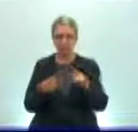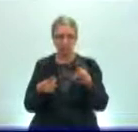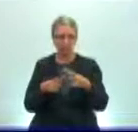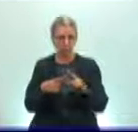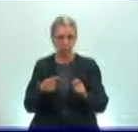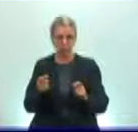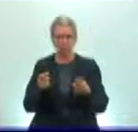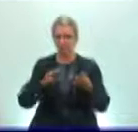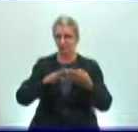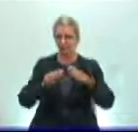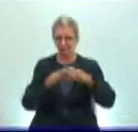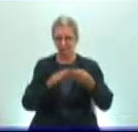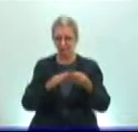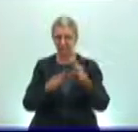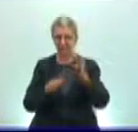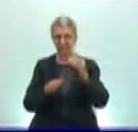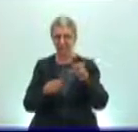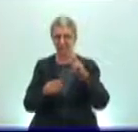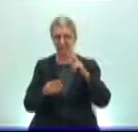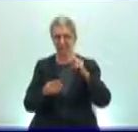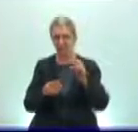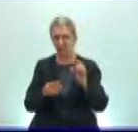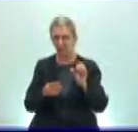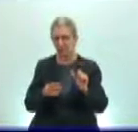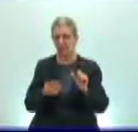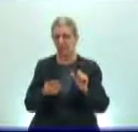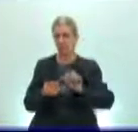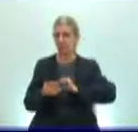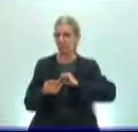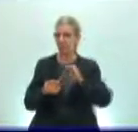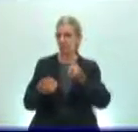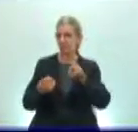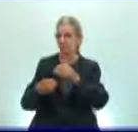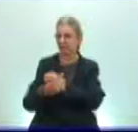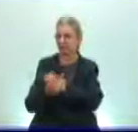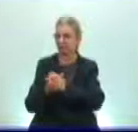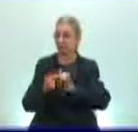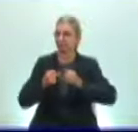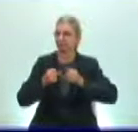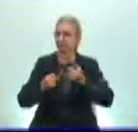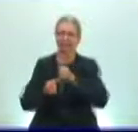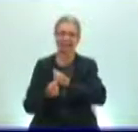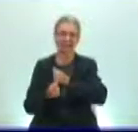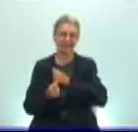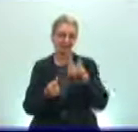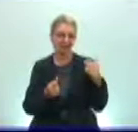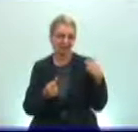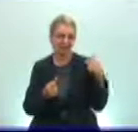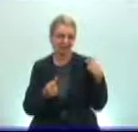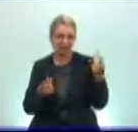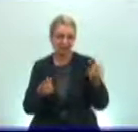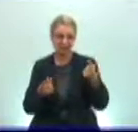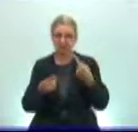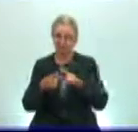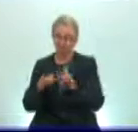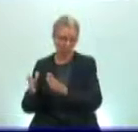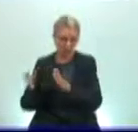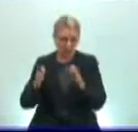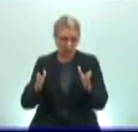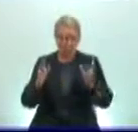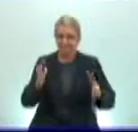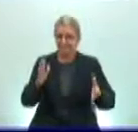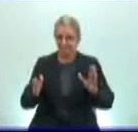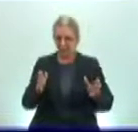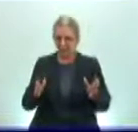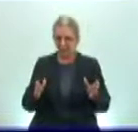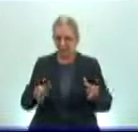Khrushchev por el poder. Pero precisamente en este periodo se desarrolló el 20 Congreso